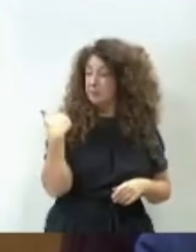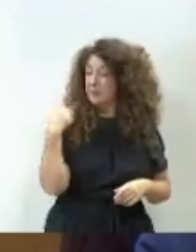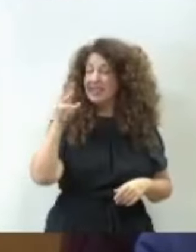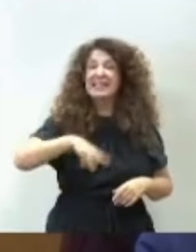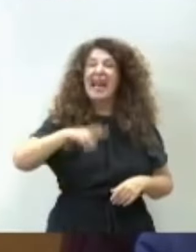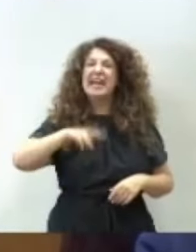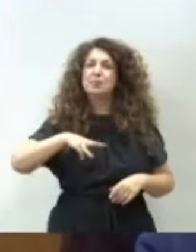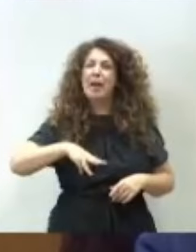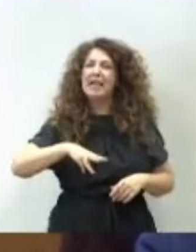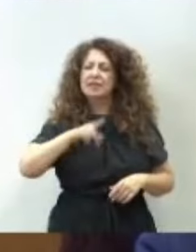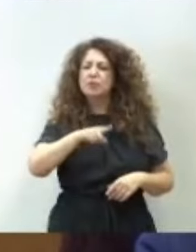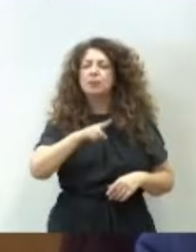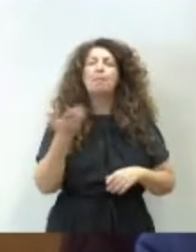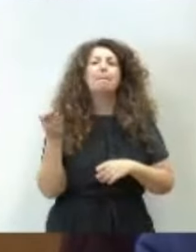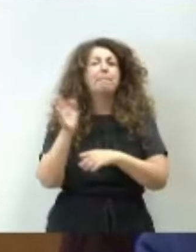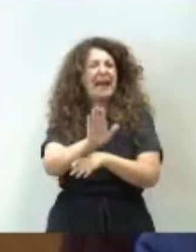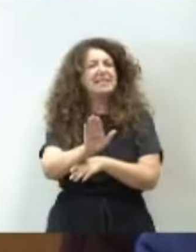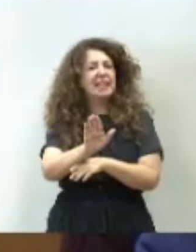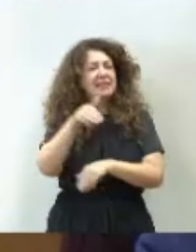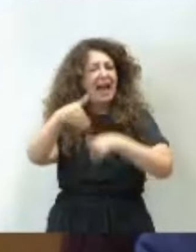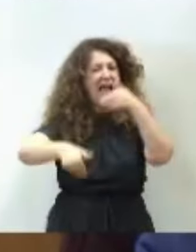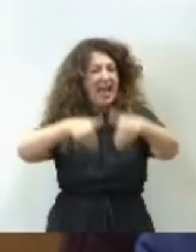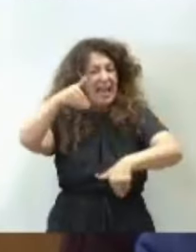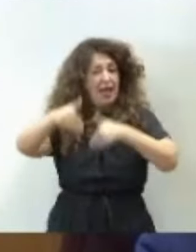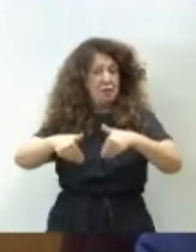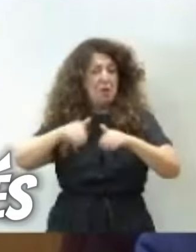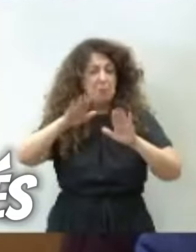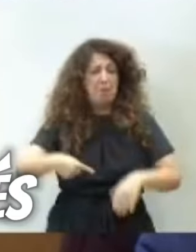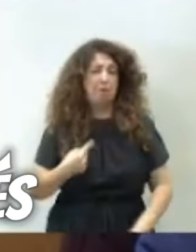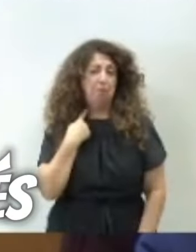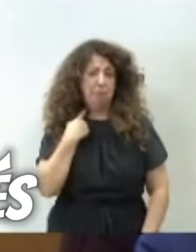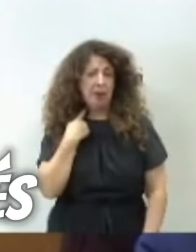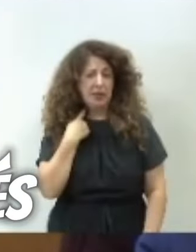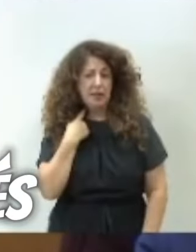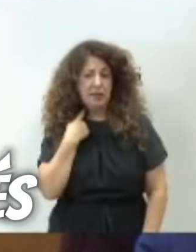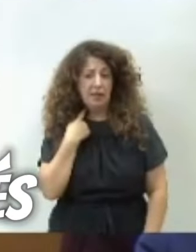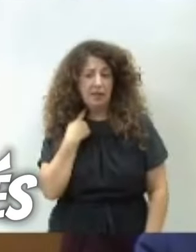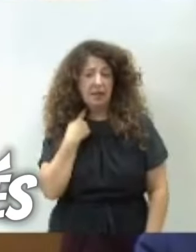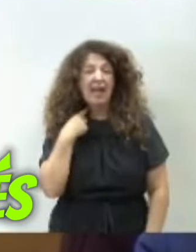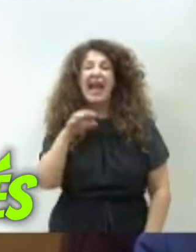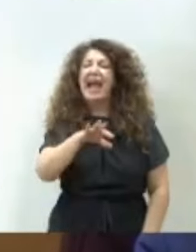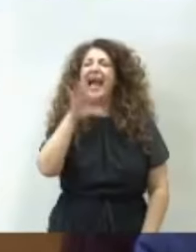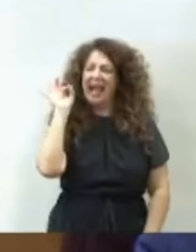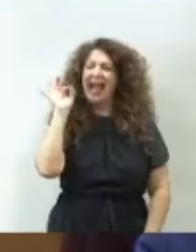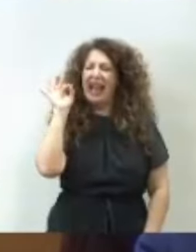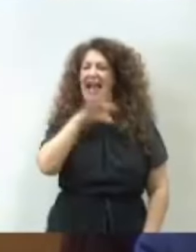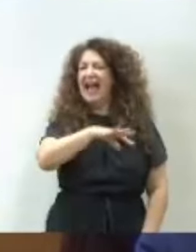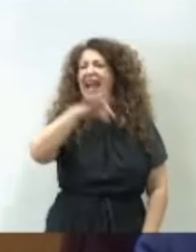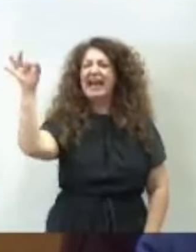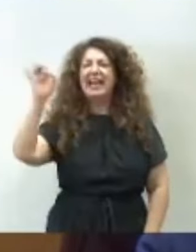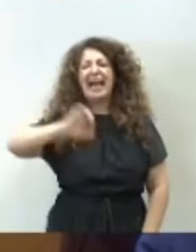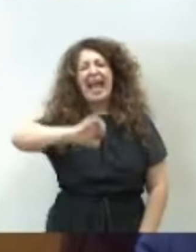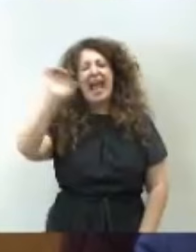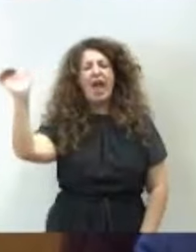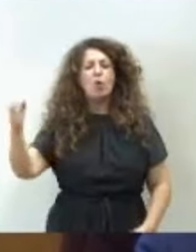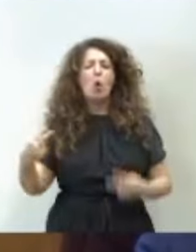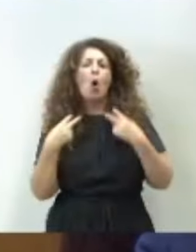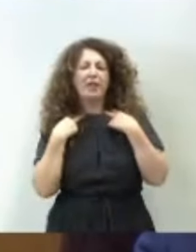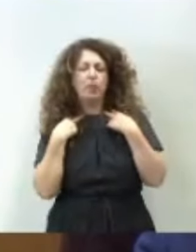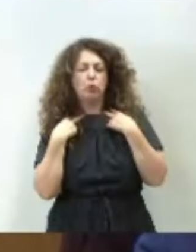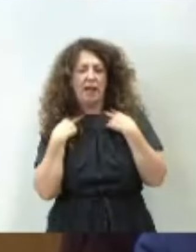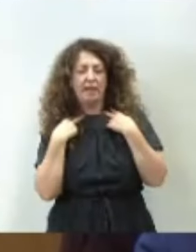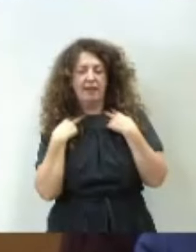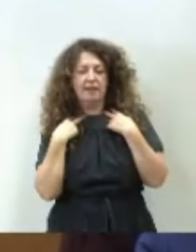se presentó a unas elecciones. Las perdió. Fue elegida eurodiputada. Termino,